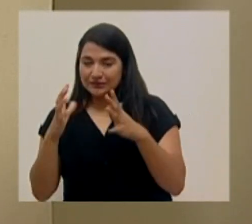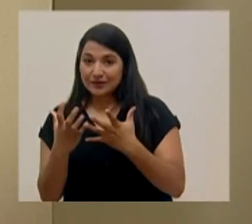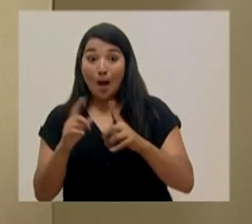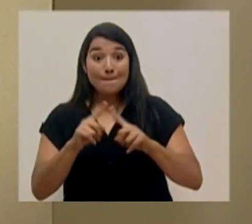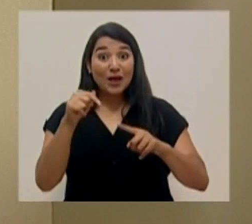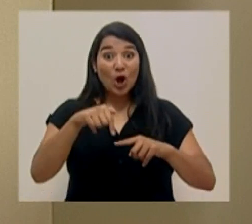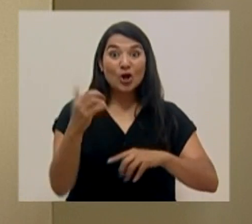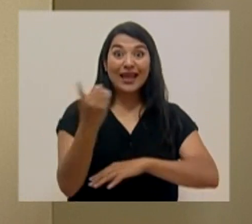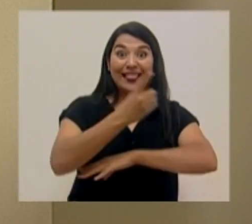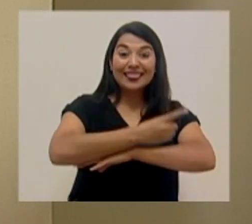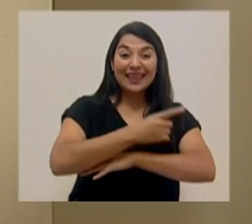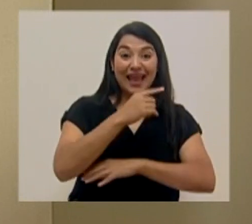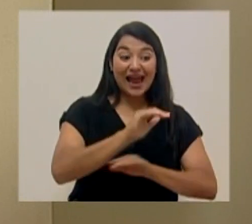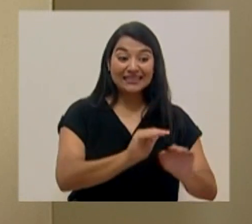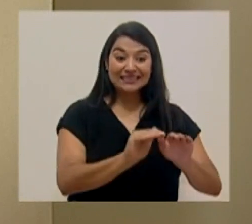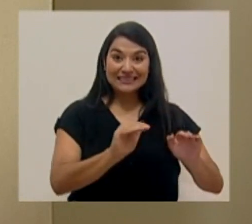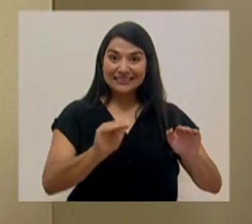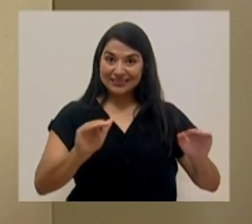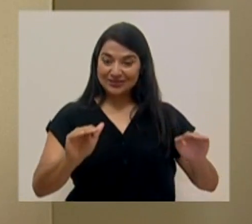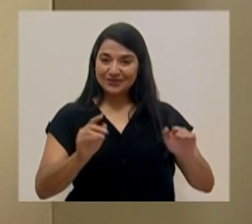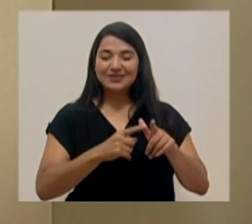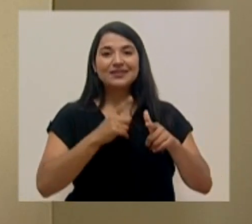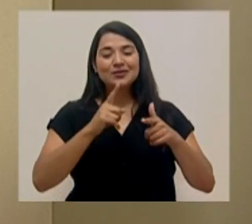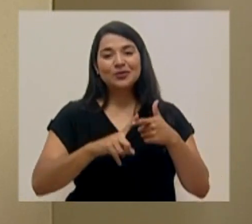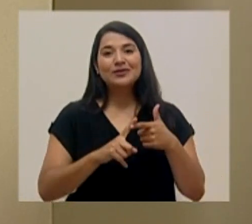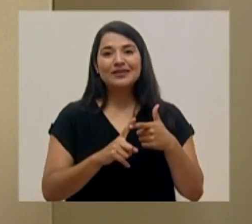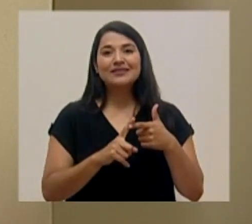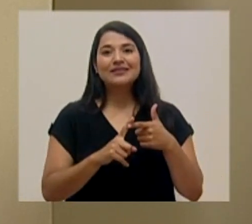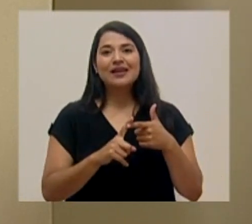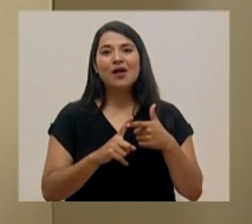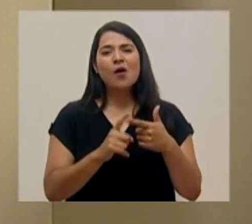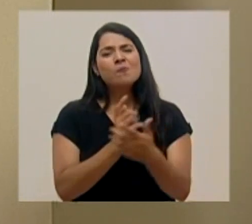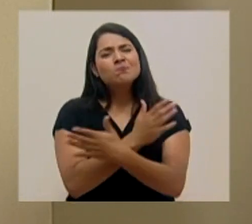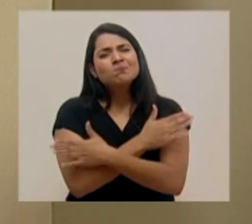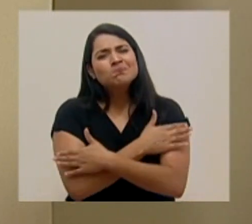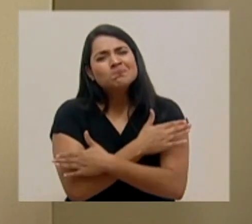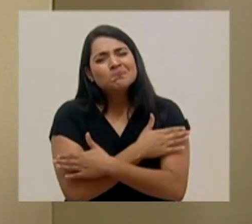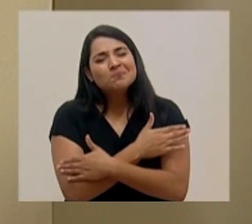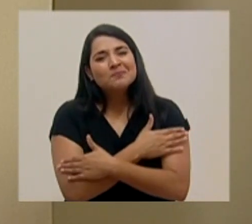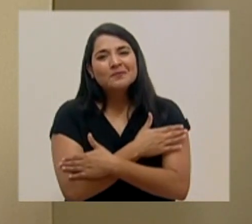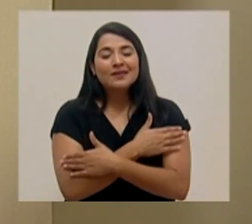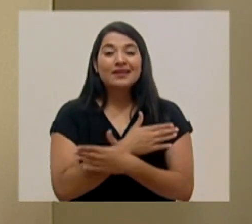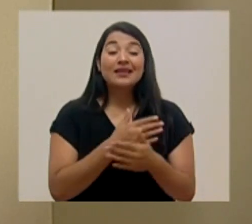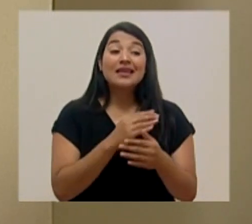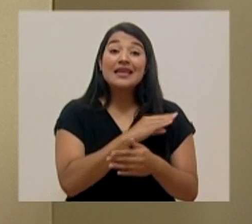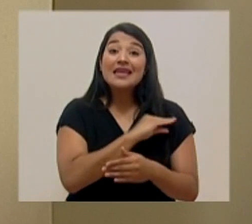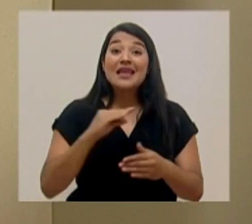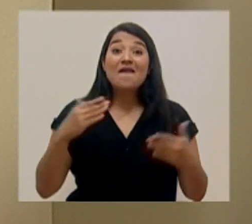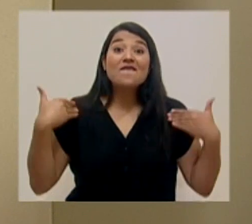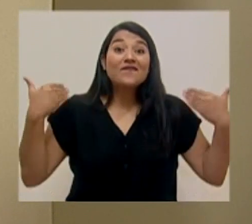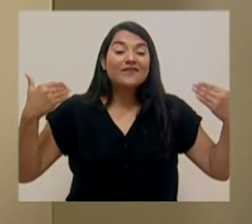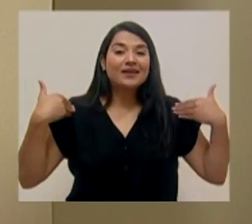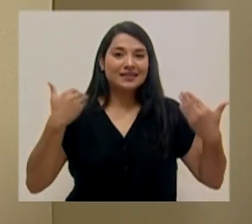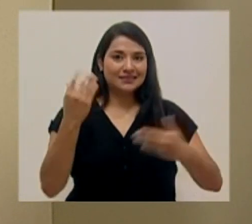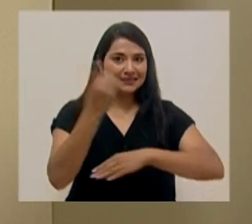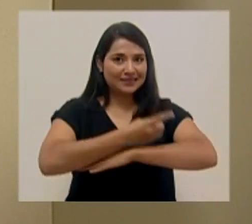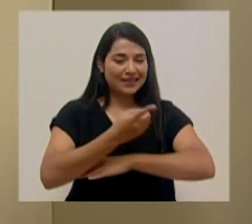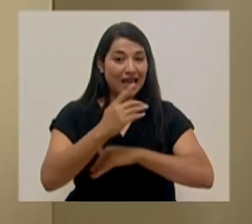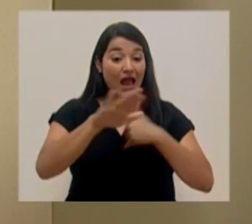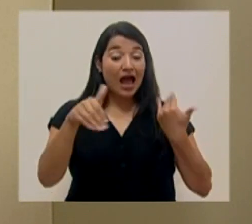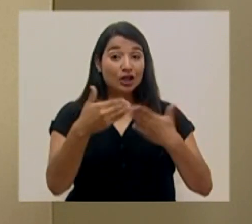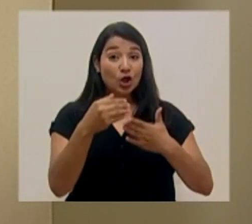Día del Niño, el Día de la Niña, así que un grato saludo y un feliz día a todos los pequeños, recordando